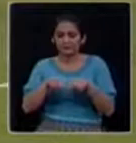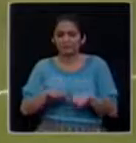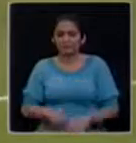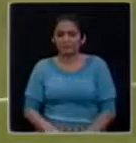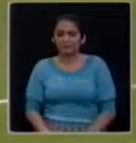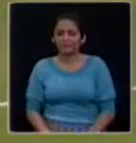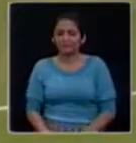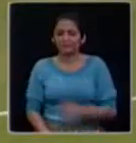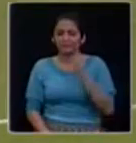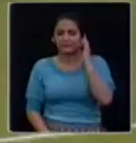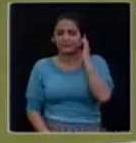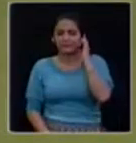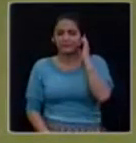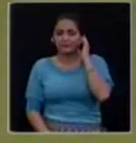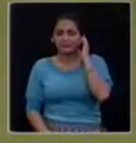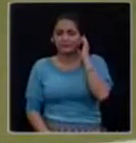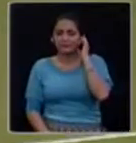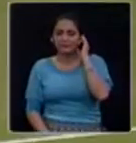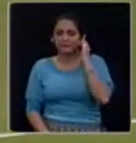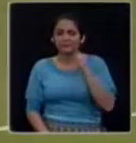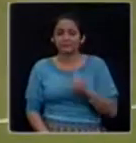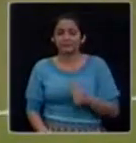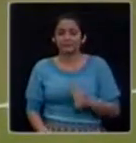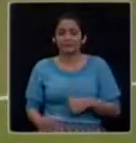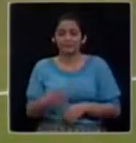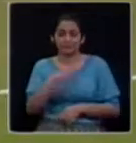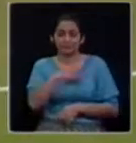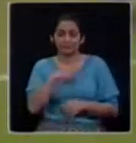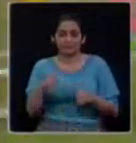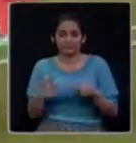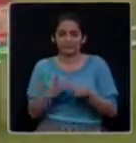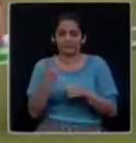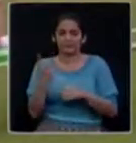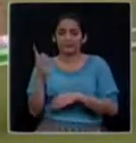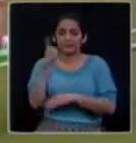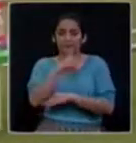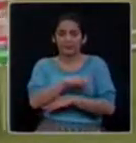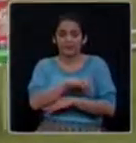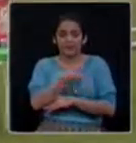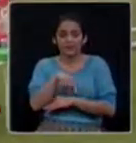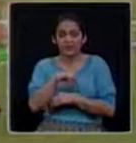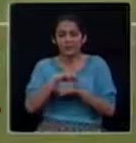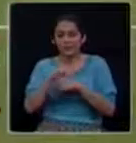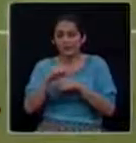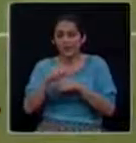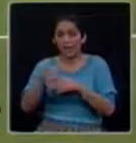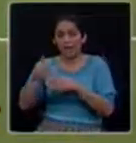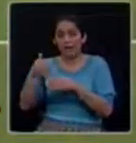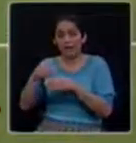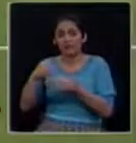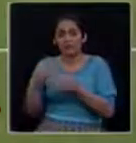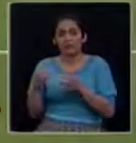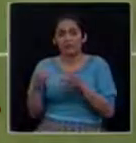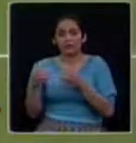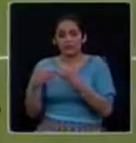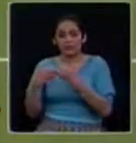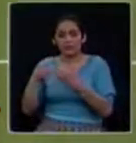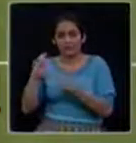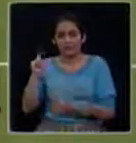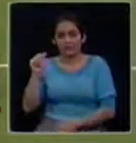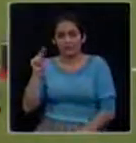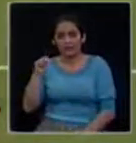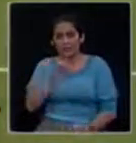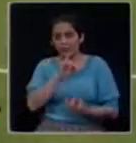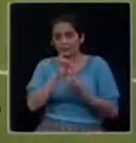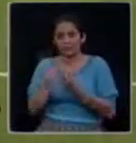Barcelona Sporting Club cumplió con su segundo día de trabajos luego de la última victoria ante el Clan Juvenil. Beder Caicedo se mostró contento por su